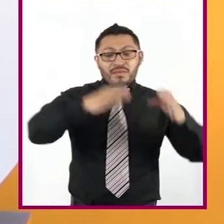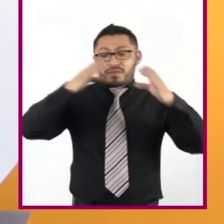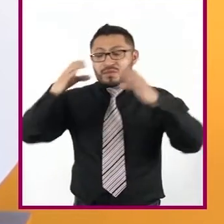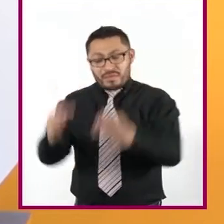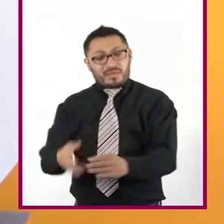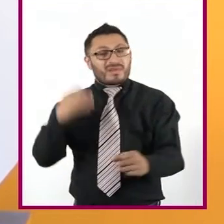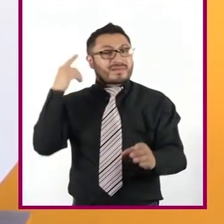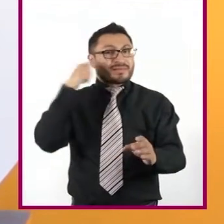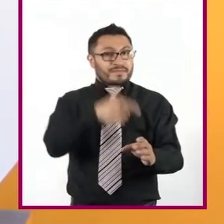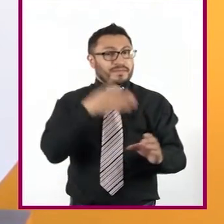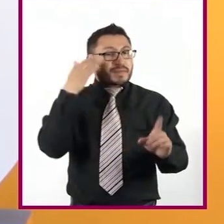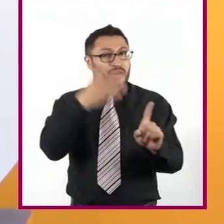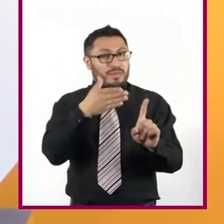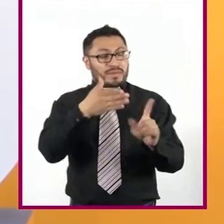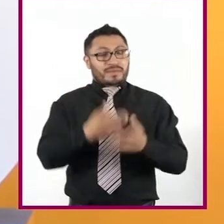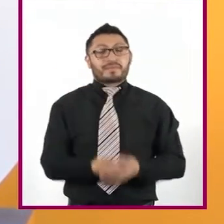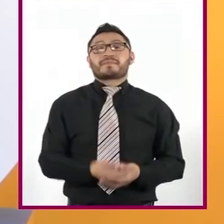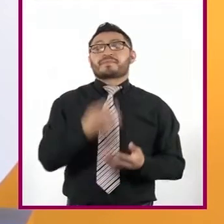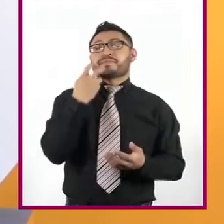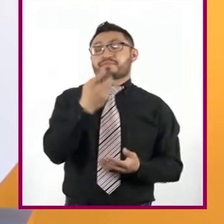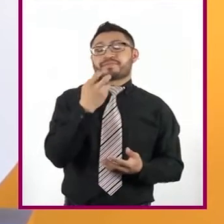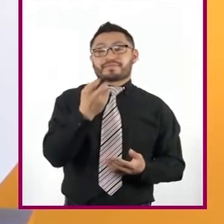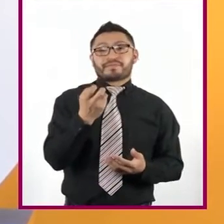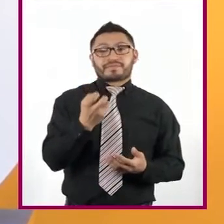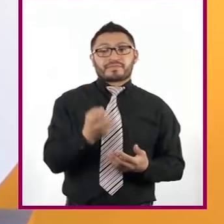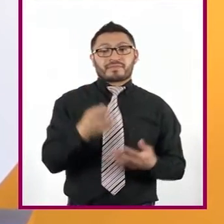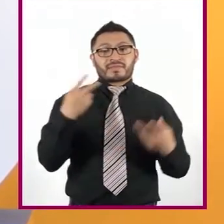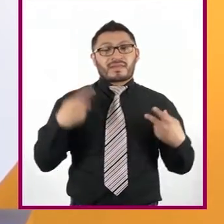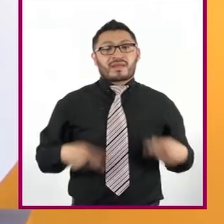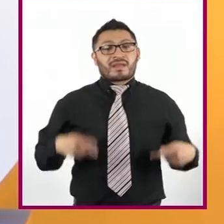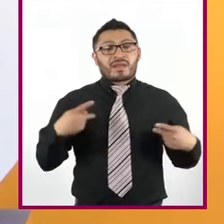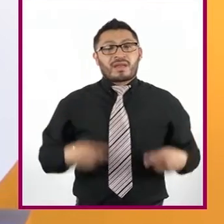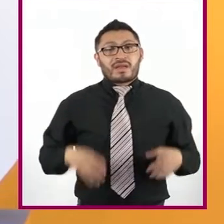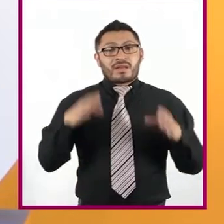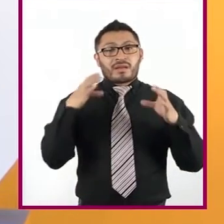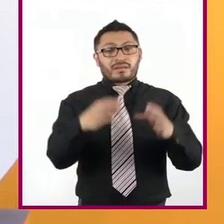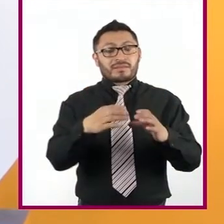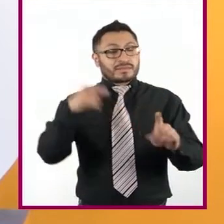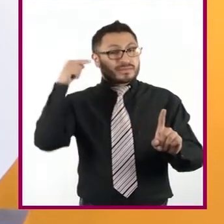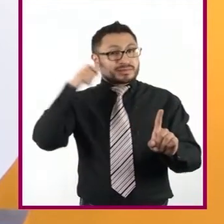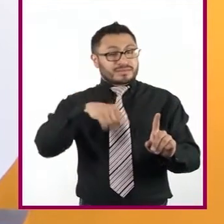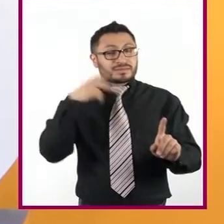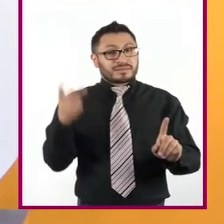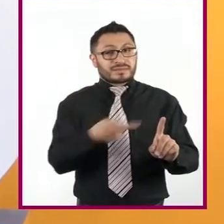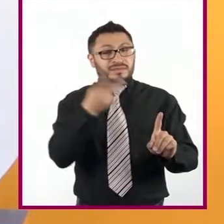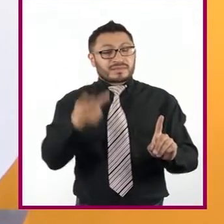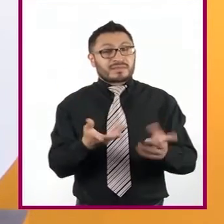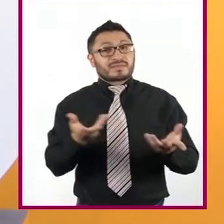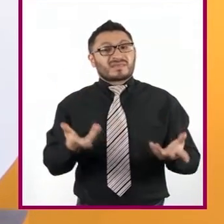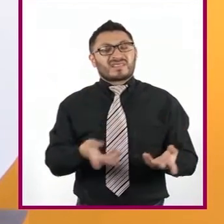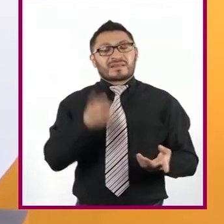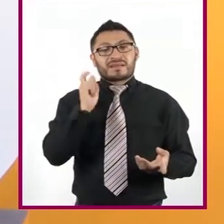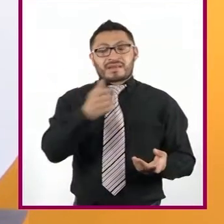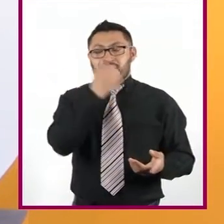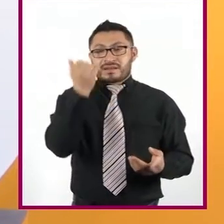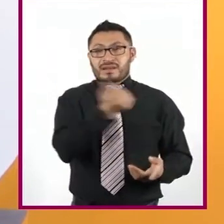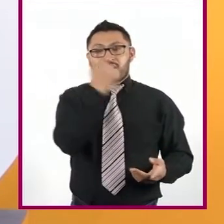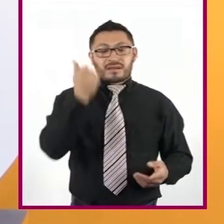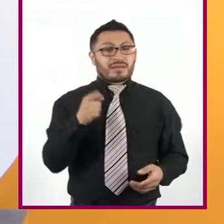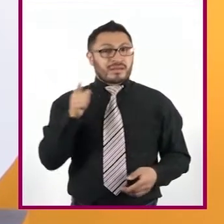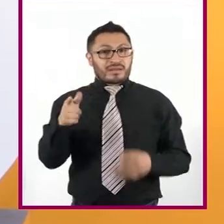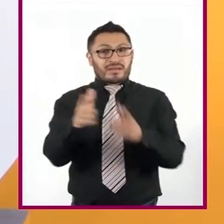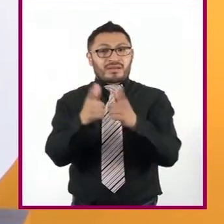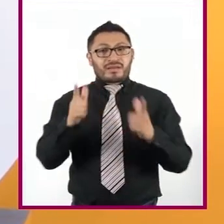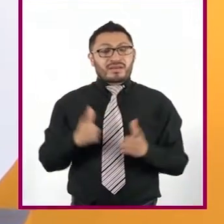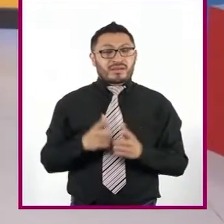ir destinada. Para este caso, la población a la cual se le aplicará la encuesta son los alumnos de ese